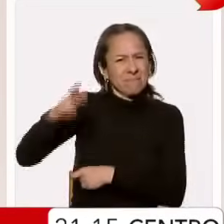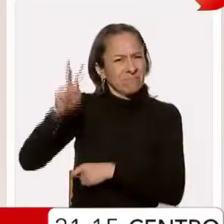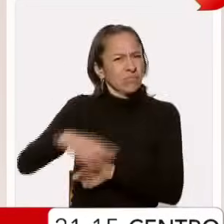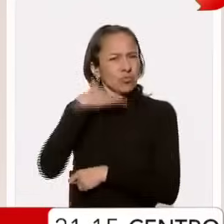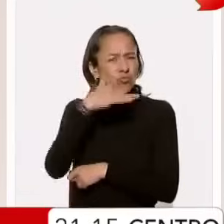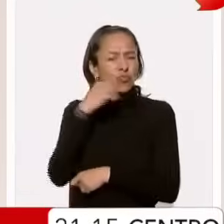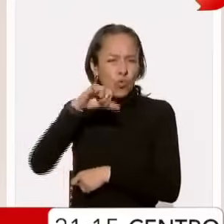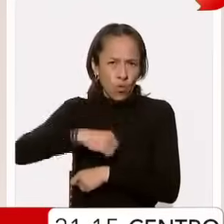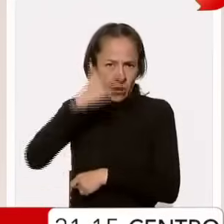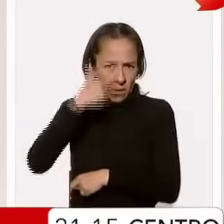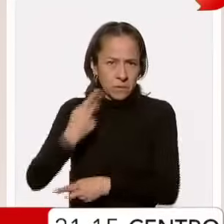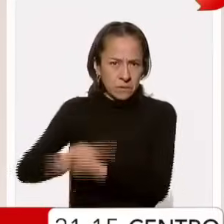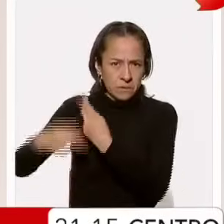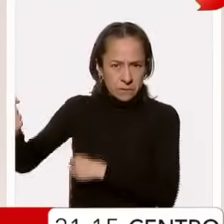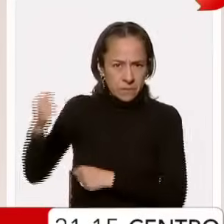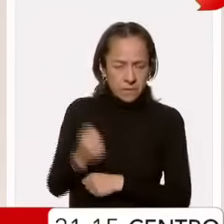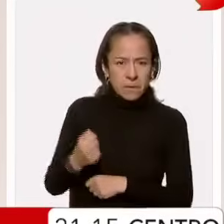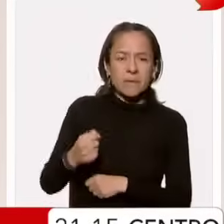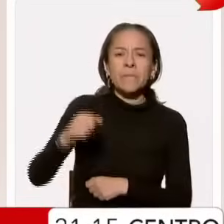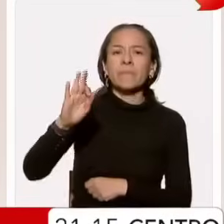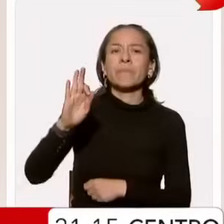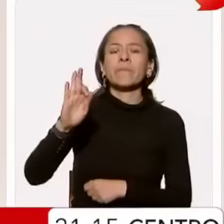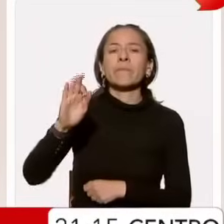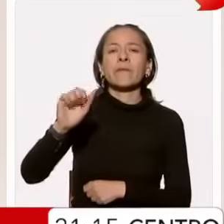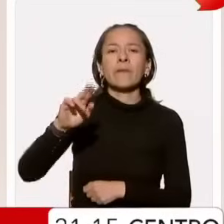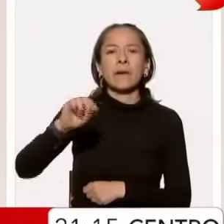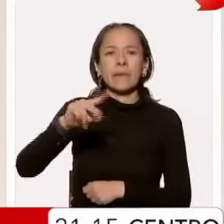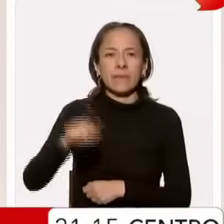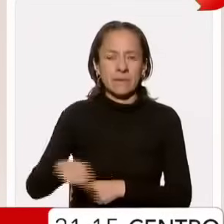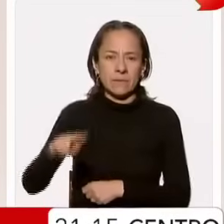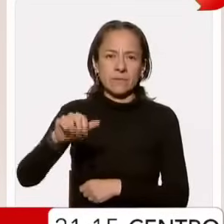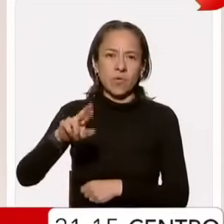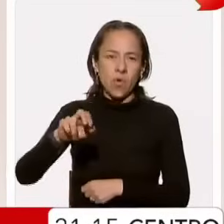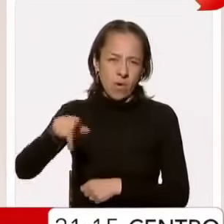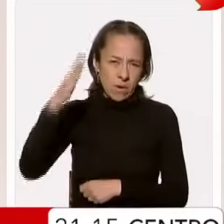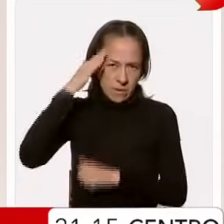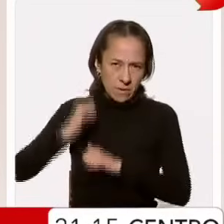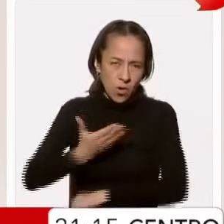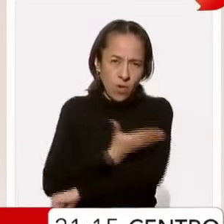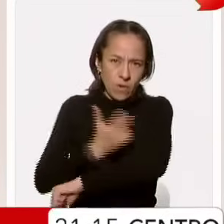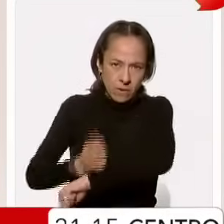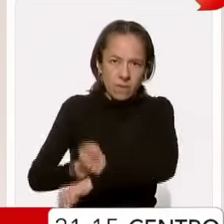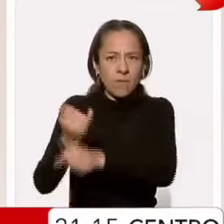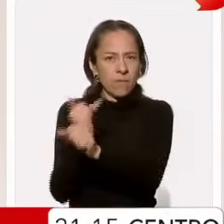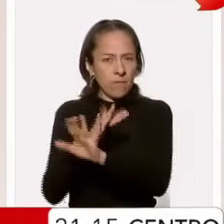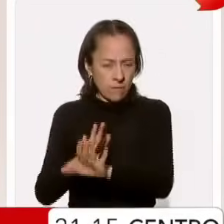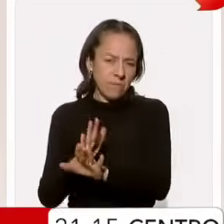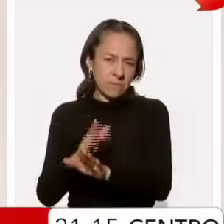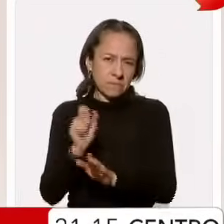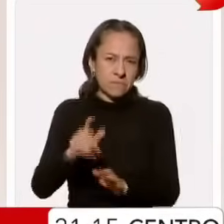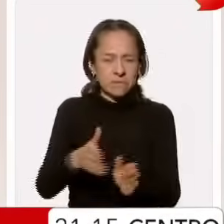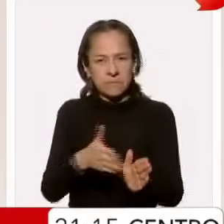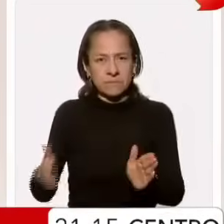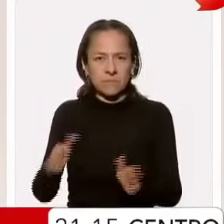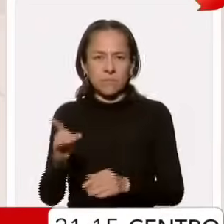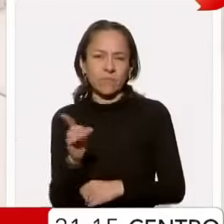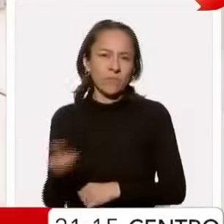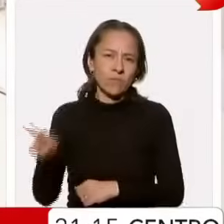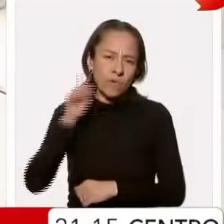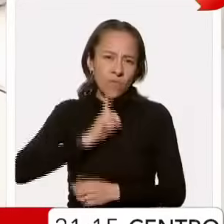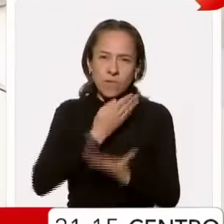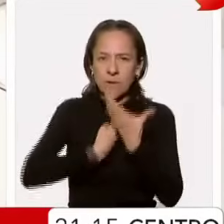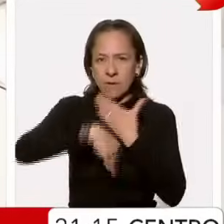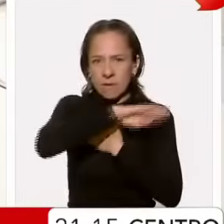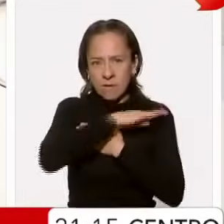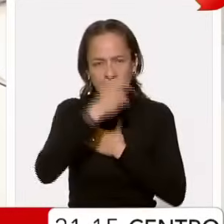acompaña en punto de referencia Gerardo Fernández Noroña, coordinador de vocerías del equipo de campaña de la doctora Sheinbaum. Diputado, buenas noches, ¿cómo está?